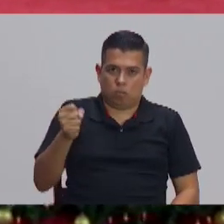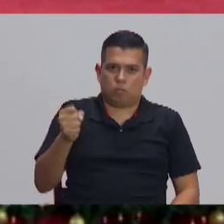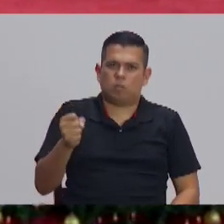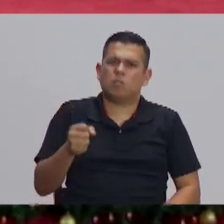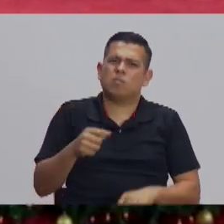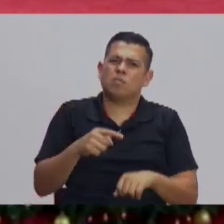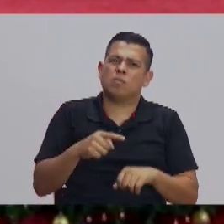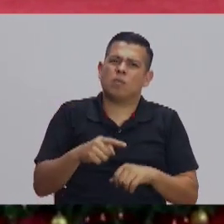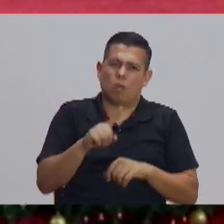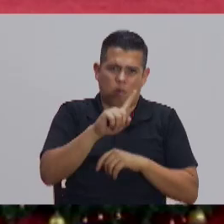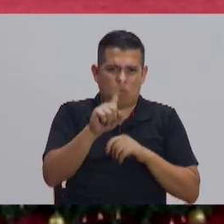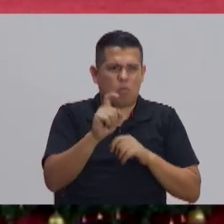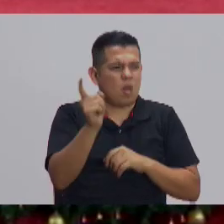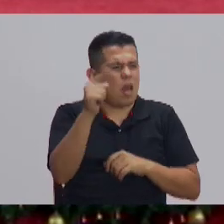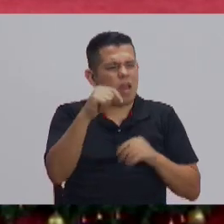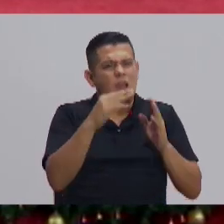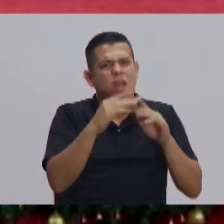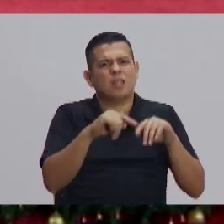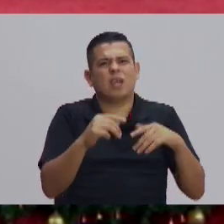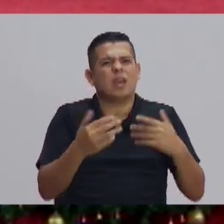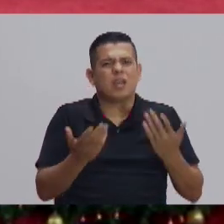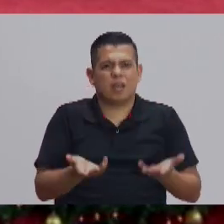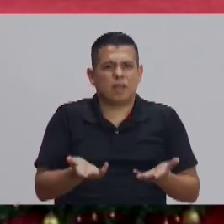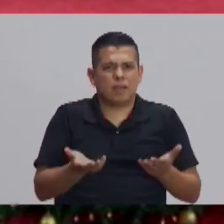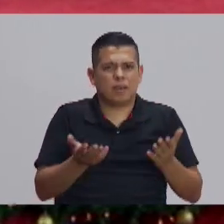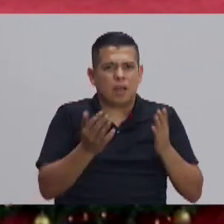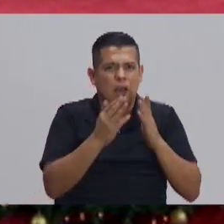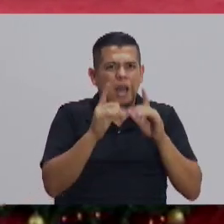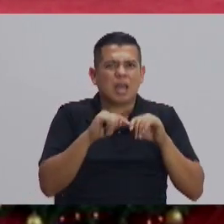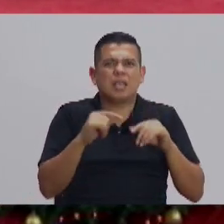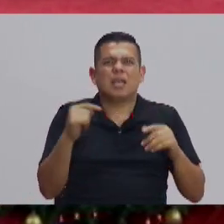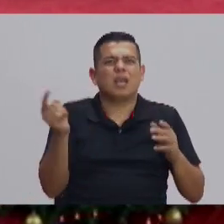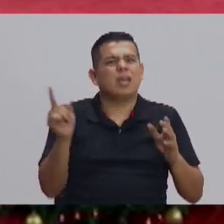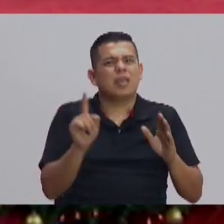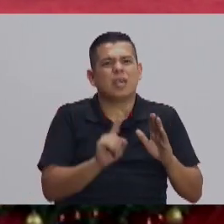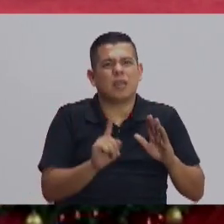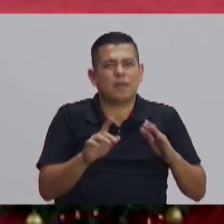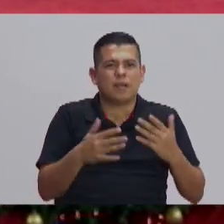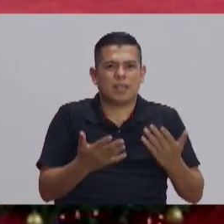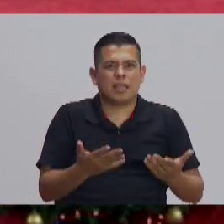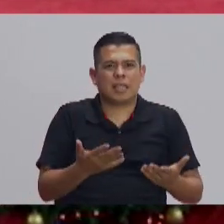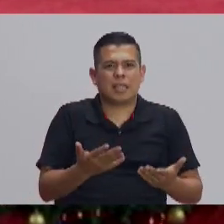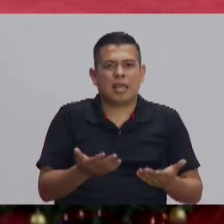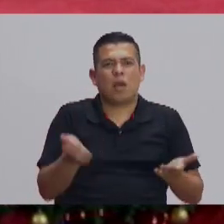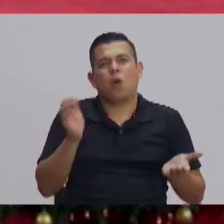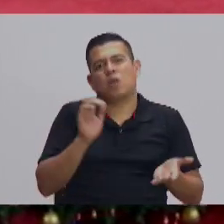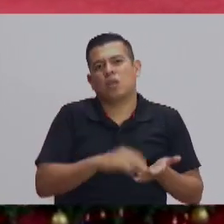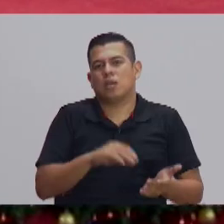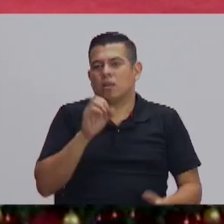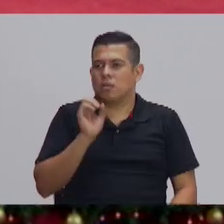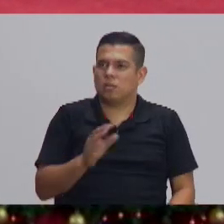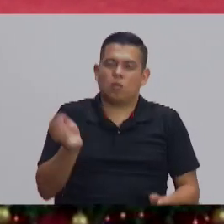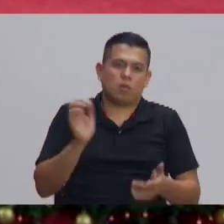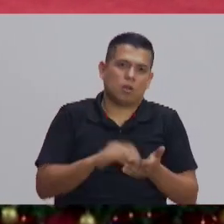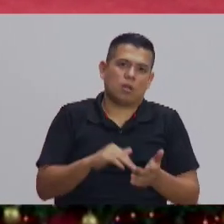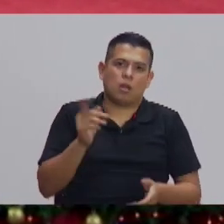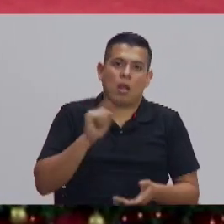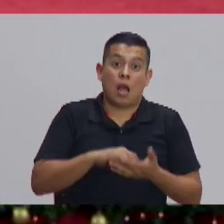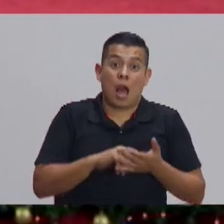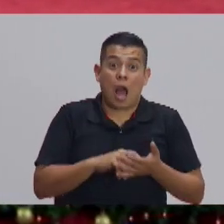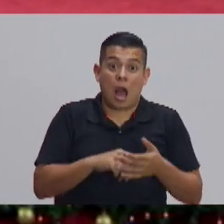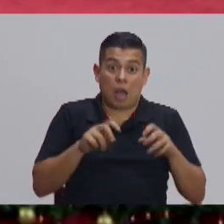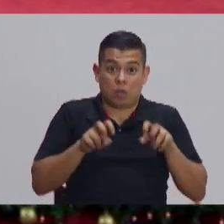pregunto a qué vienes al culto a qué vienes ya esto está requetecontra remachado a